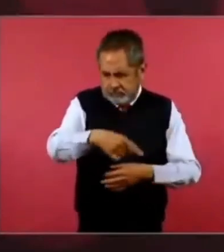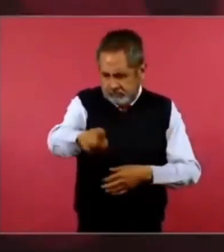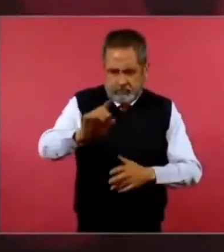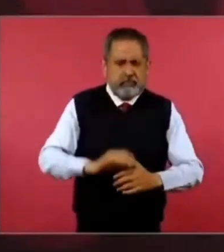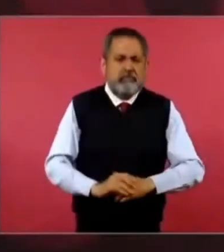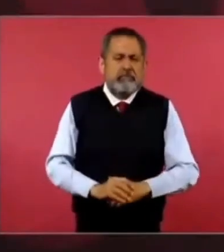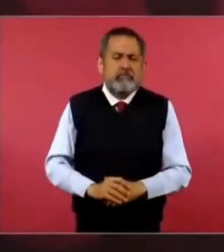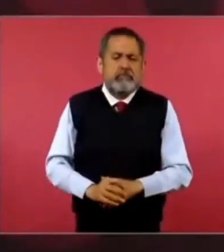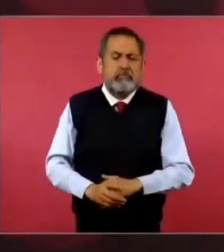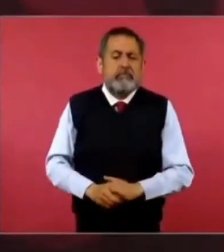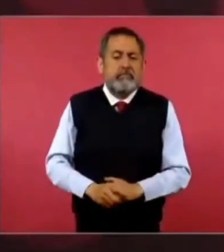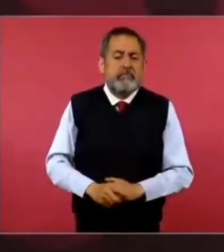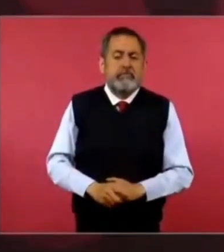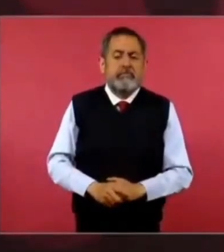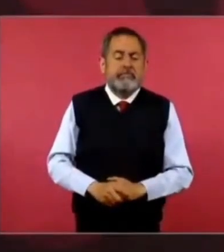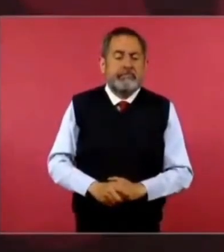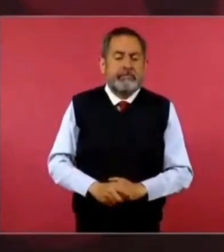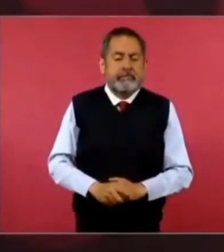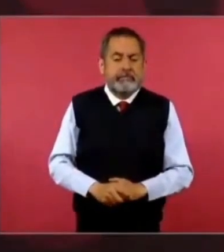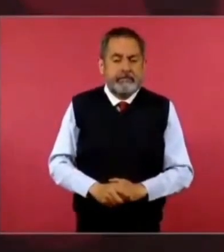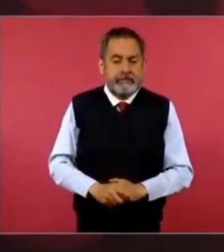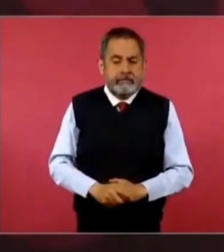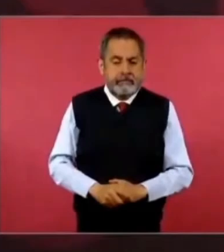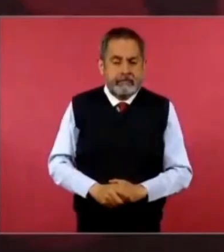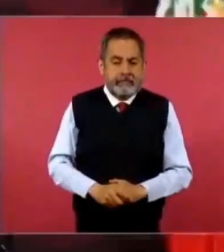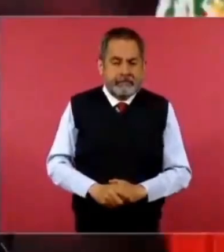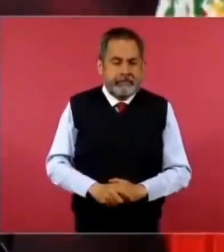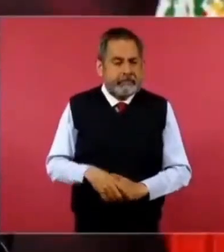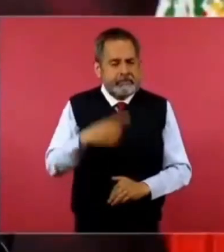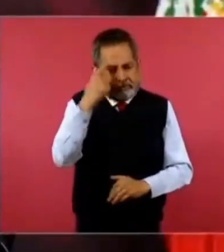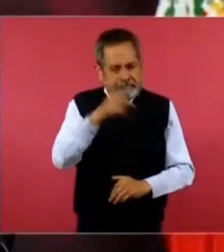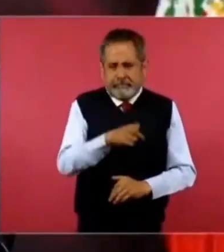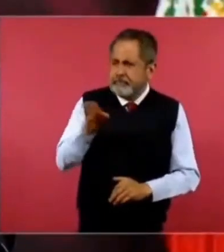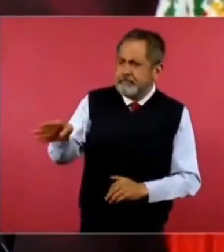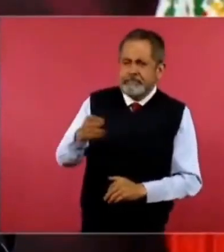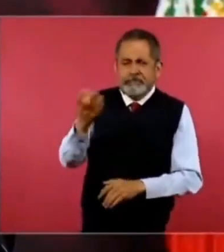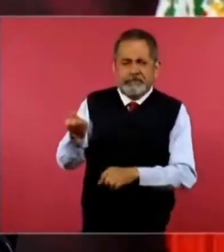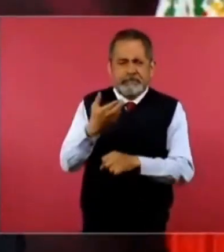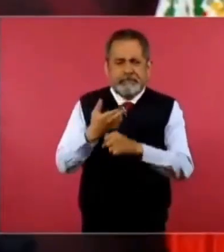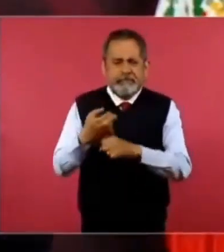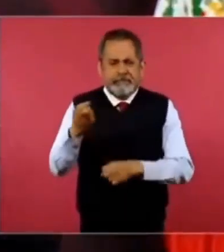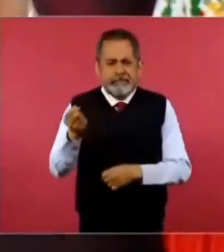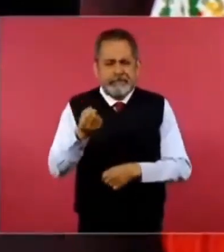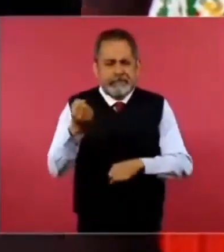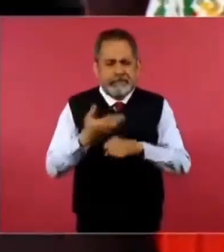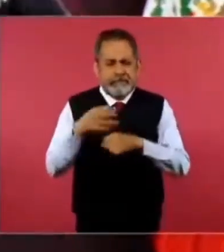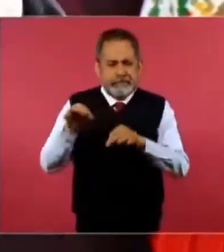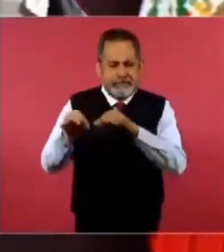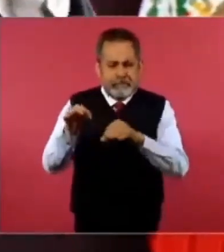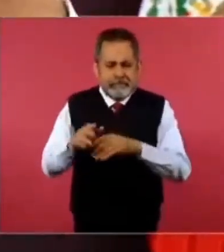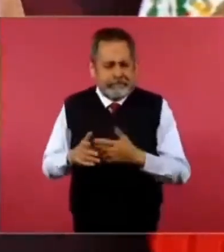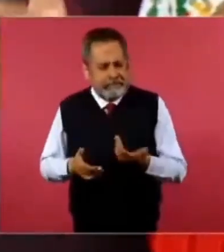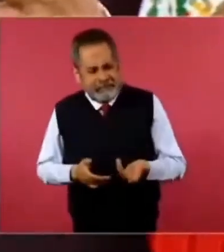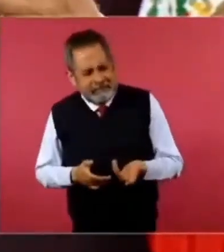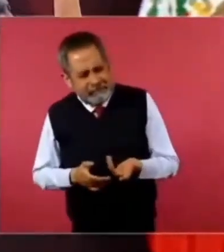a la Secretaría del Trabajo? Pues si